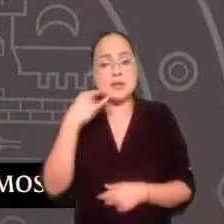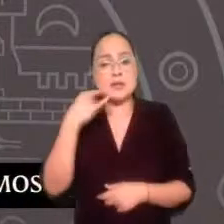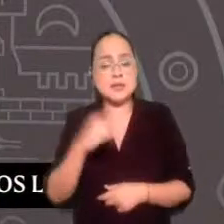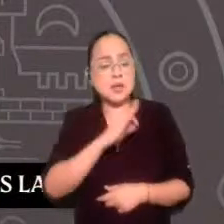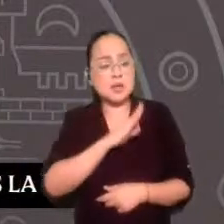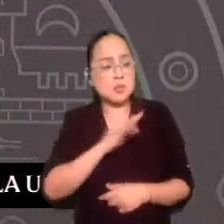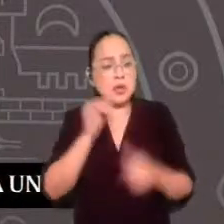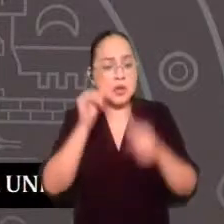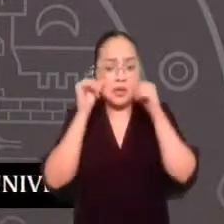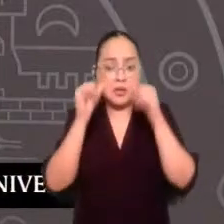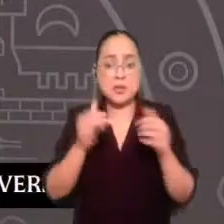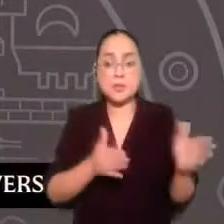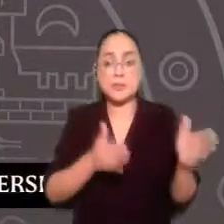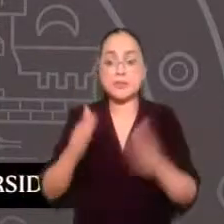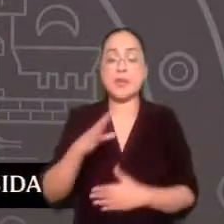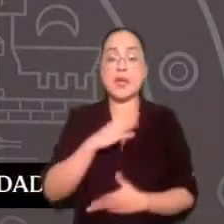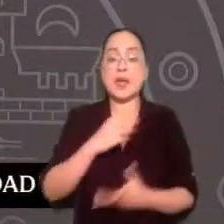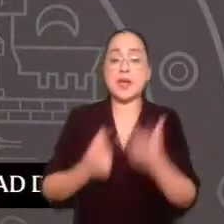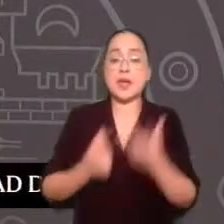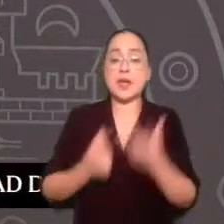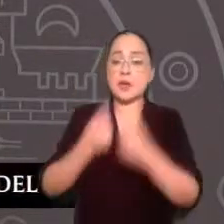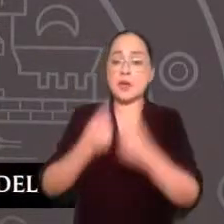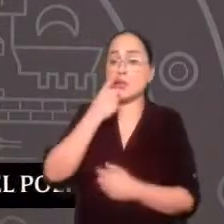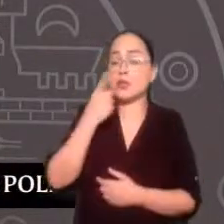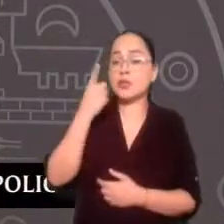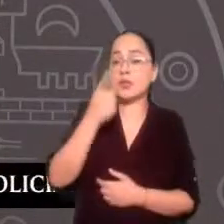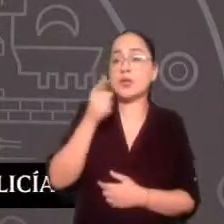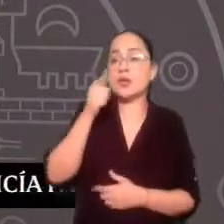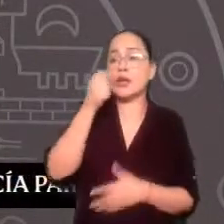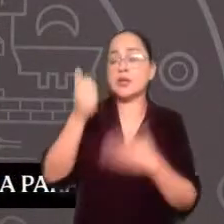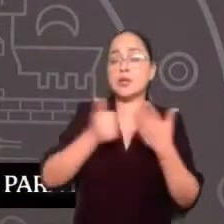Otros dijeron, bueno, pues en la Ciudad de México